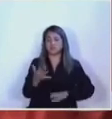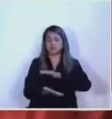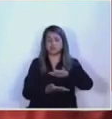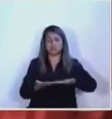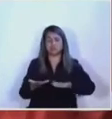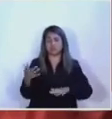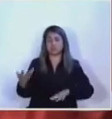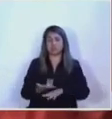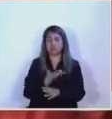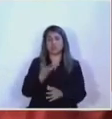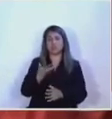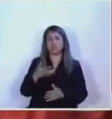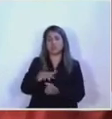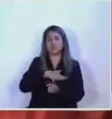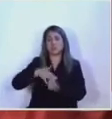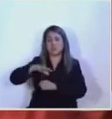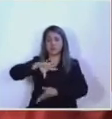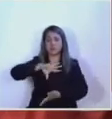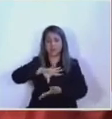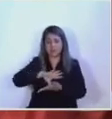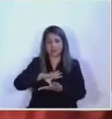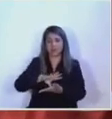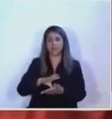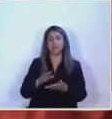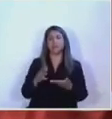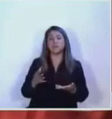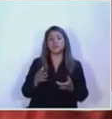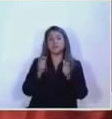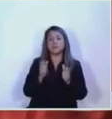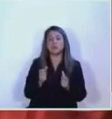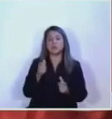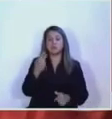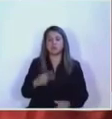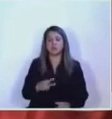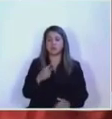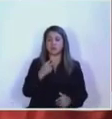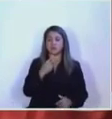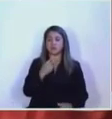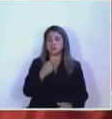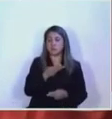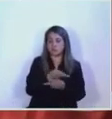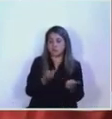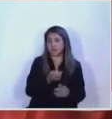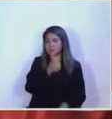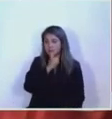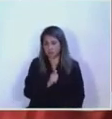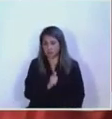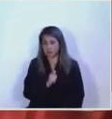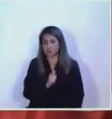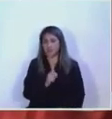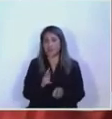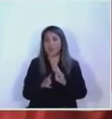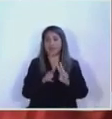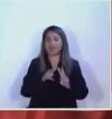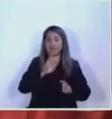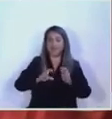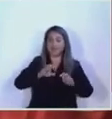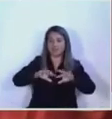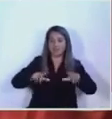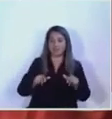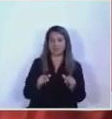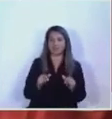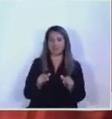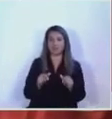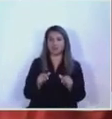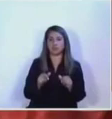distintas ciudades del país para perpetrar delitos contra la propiedad pública y privada. Como si el estallido no bastara,